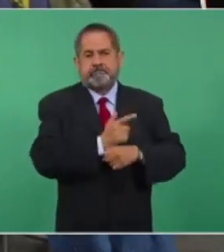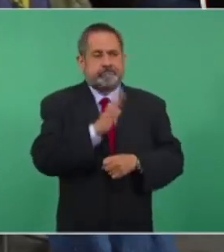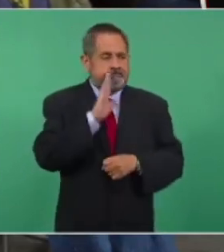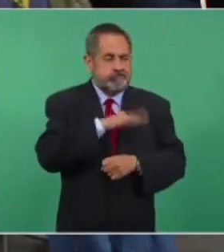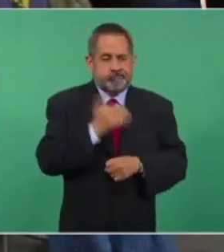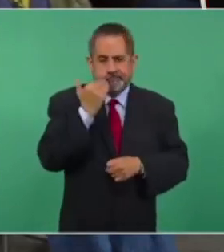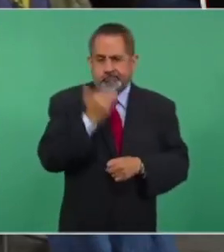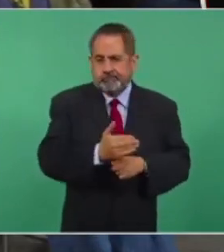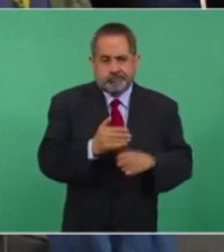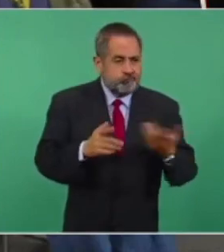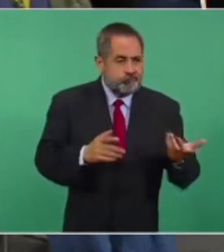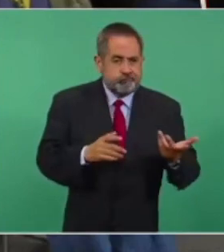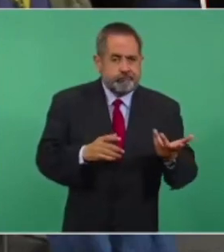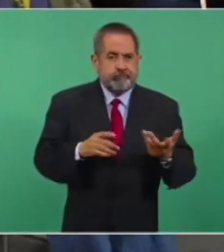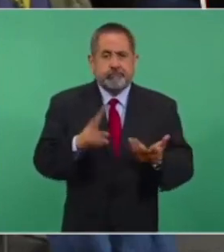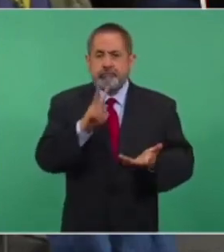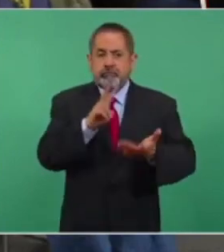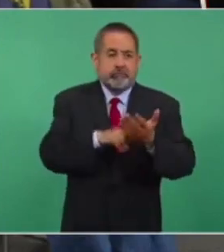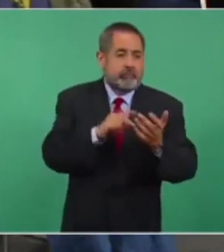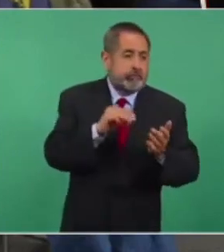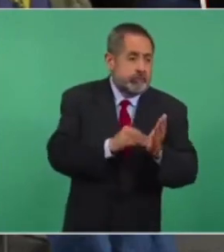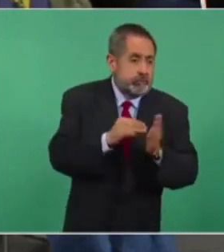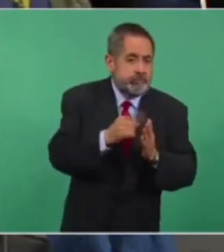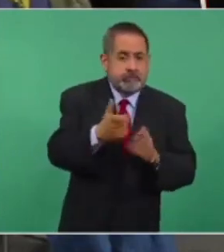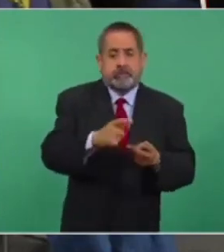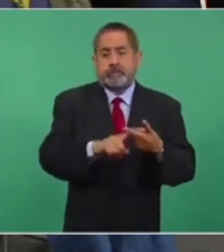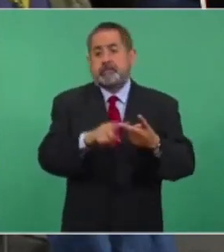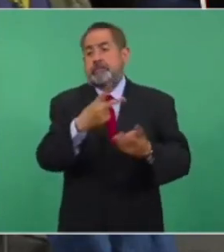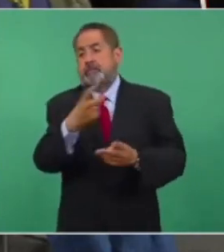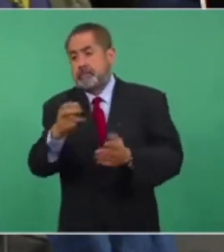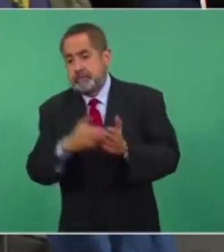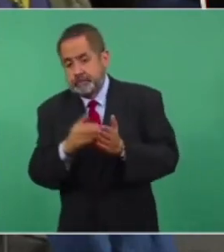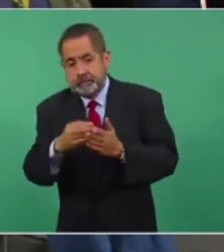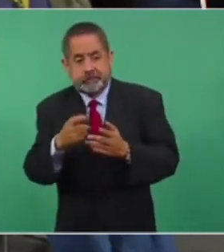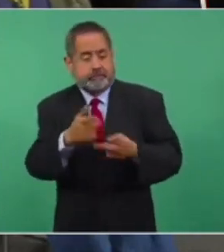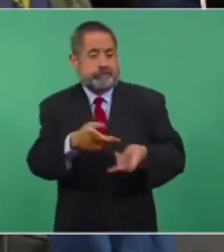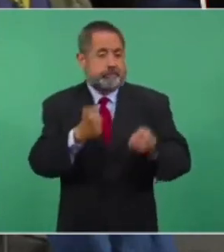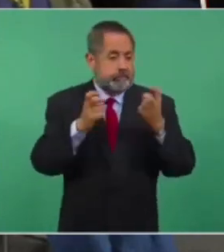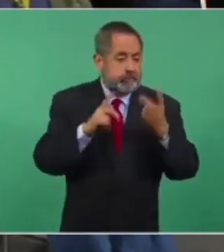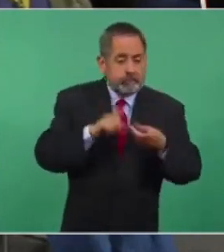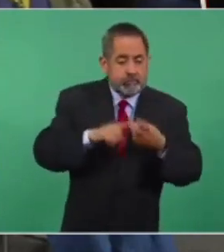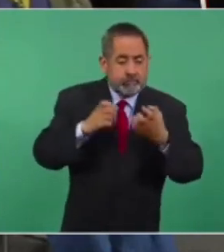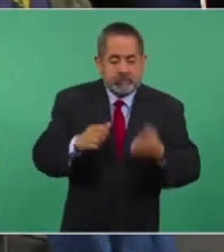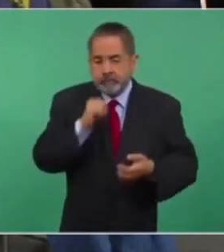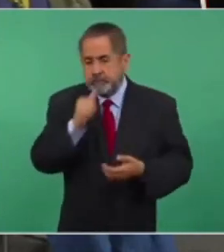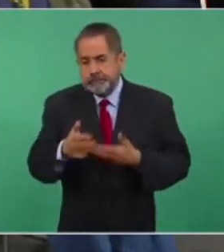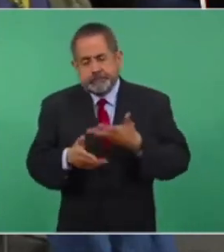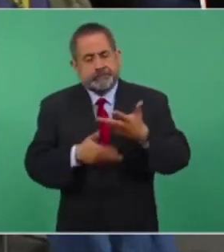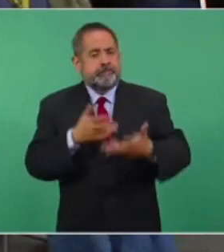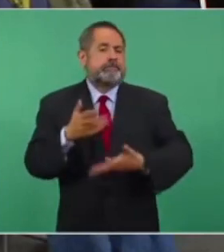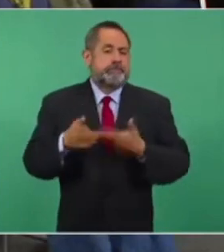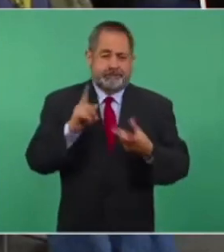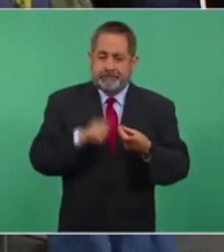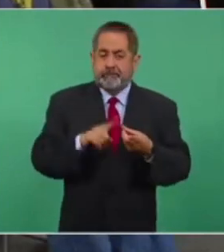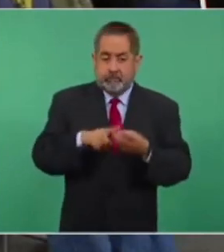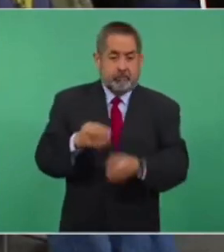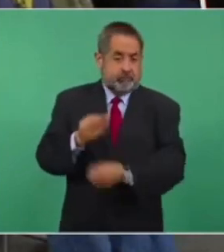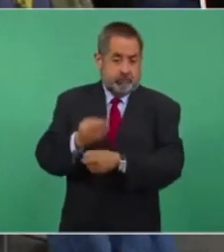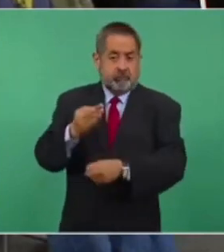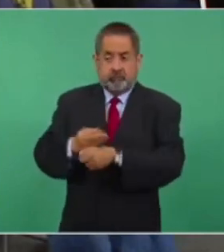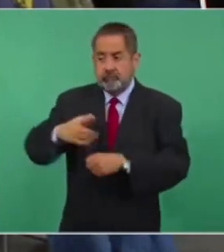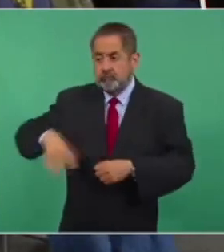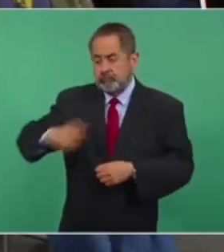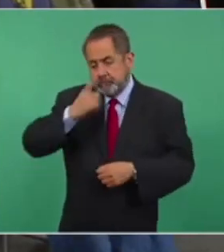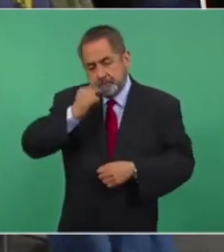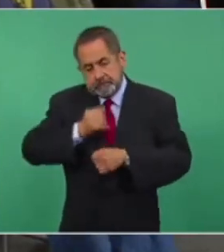En Ciapal 2,000 millones de pesos, 200 millones más que no se pueden comprobar, en eso están ahorita las autoridades